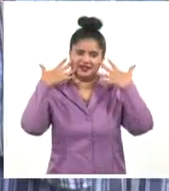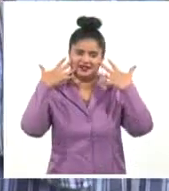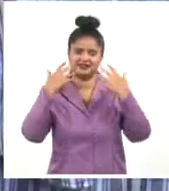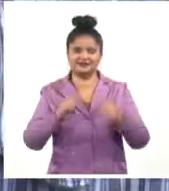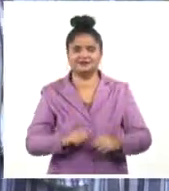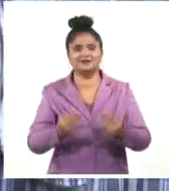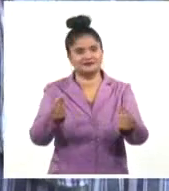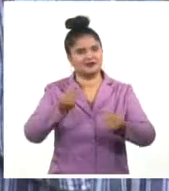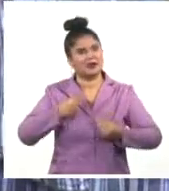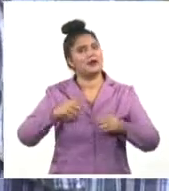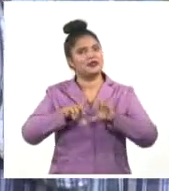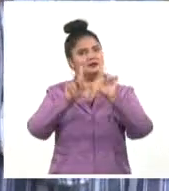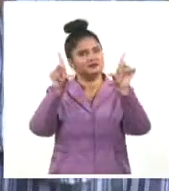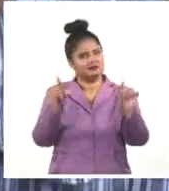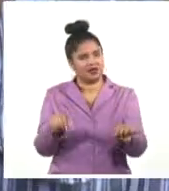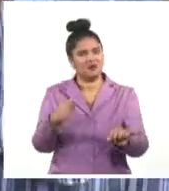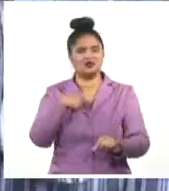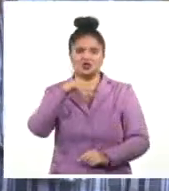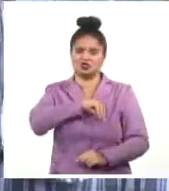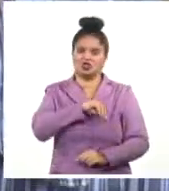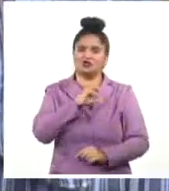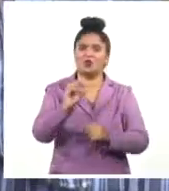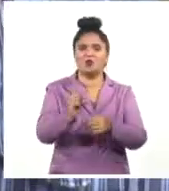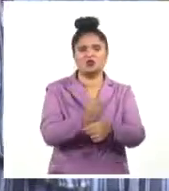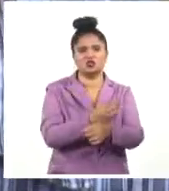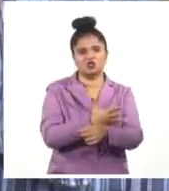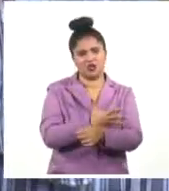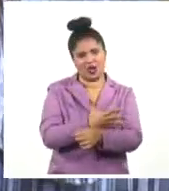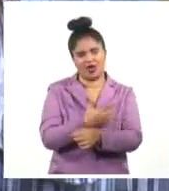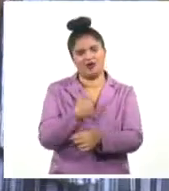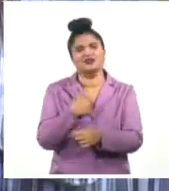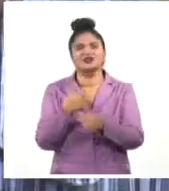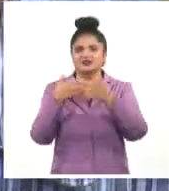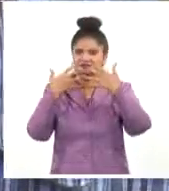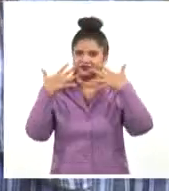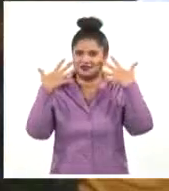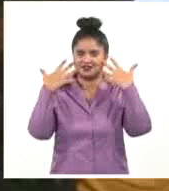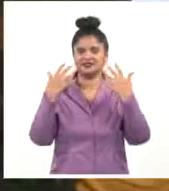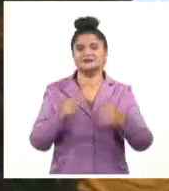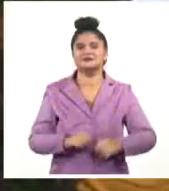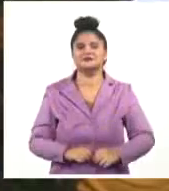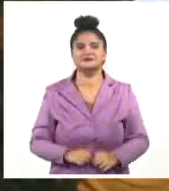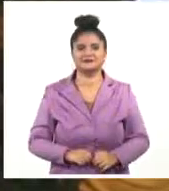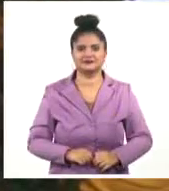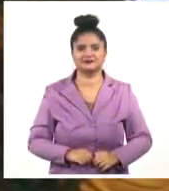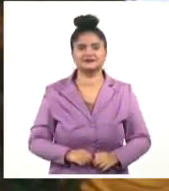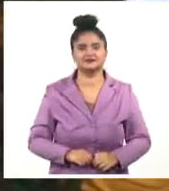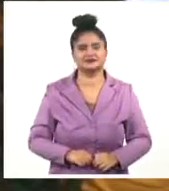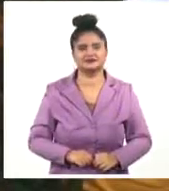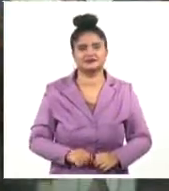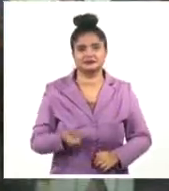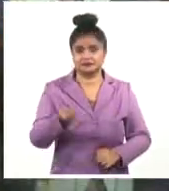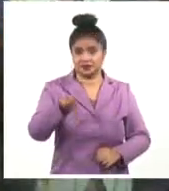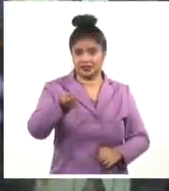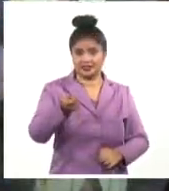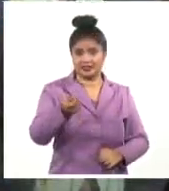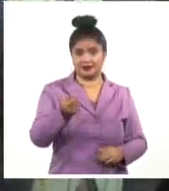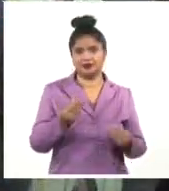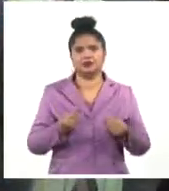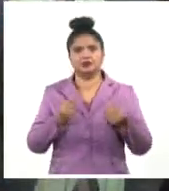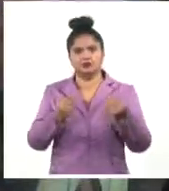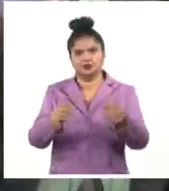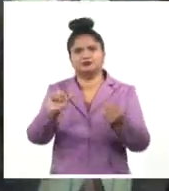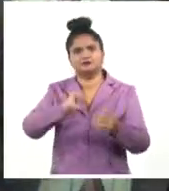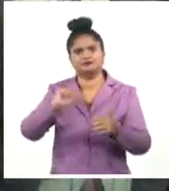que eso satisface el sano orgullo que tenemos todas las personas. Recientemente fue reconocido su quehacer